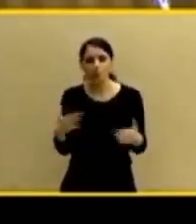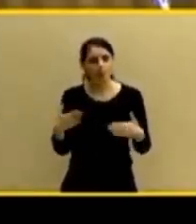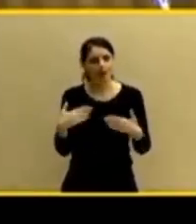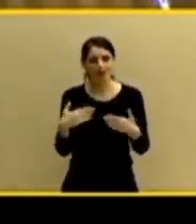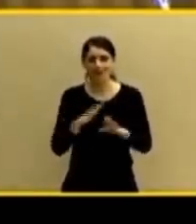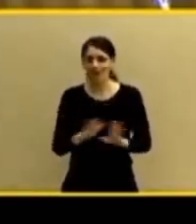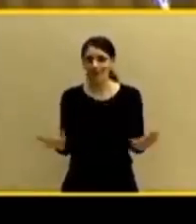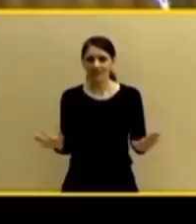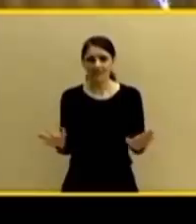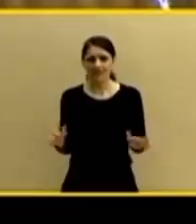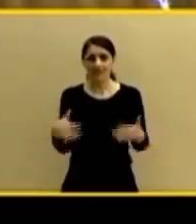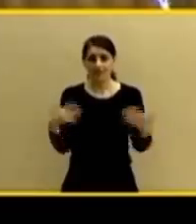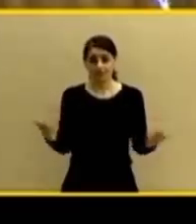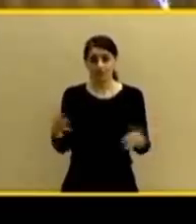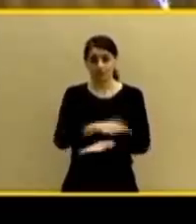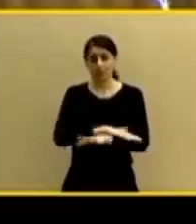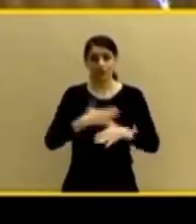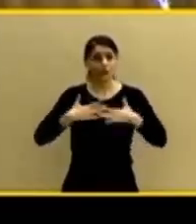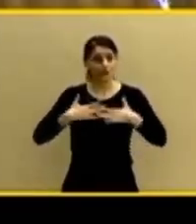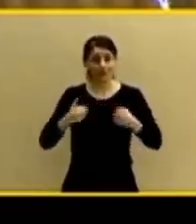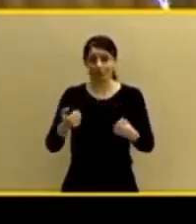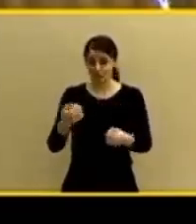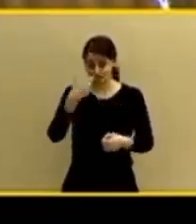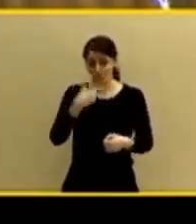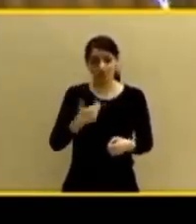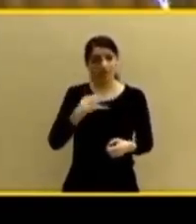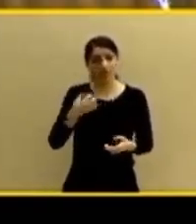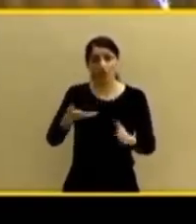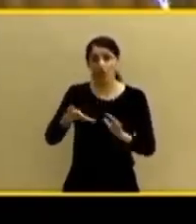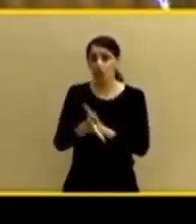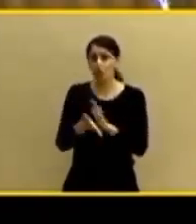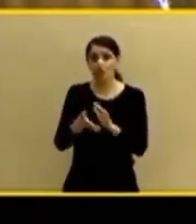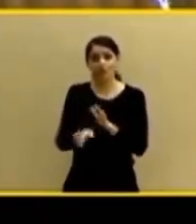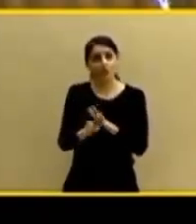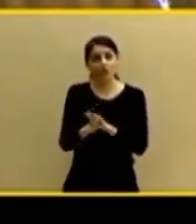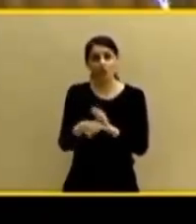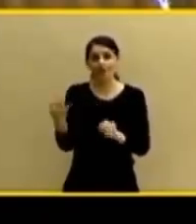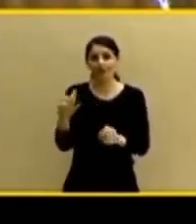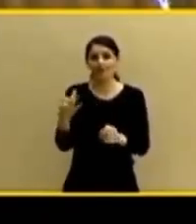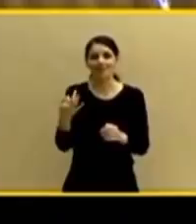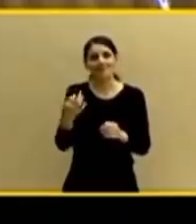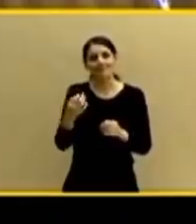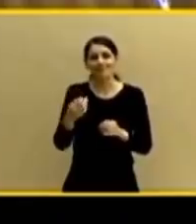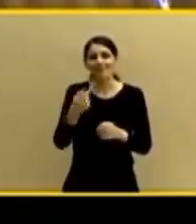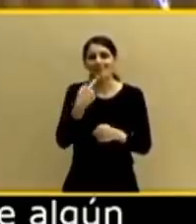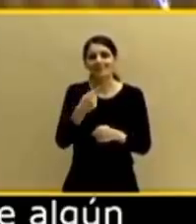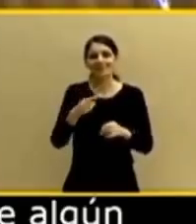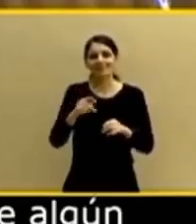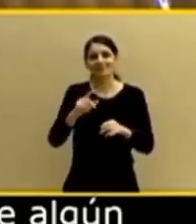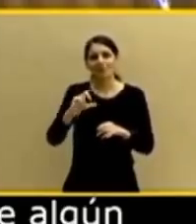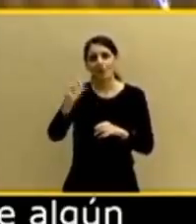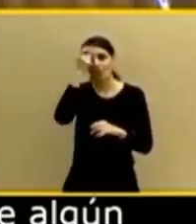Sanidad seguirá diciendo a la ciudadanía española que tenemos que ir a una nueva normalidad. Es decir, que no solo en el